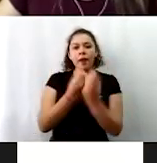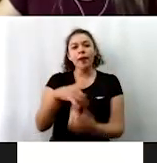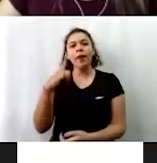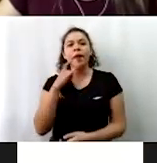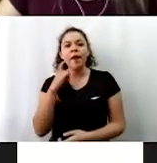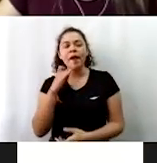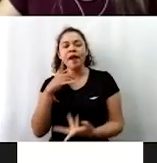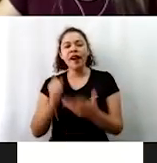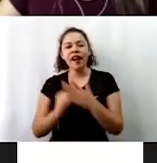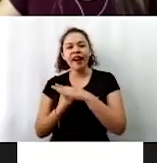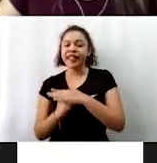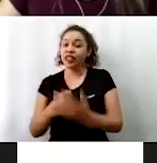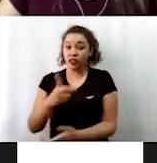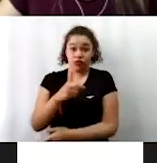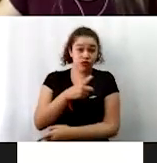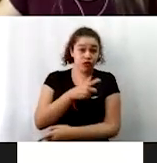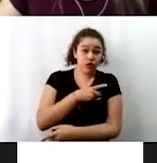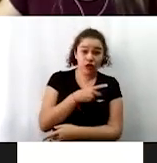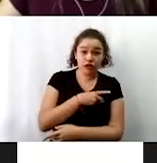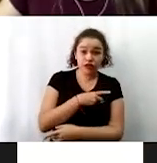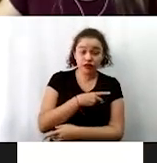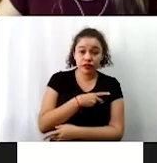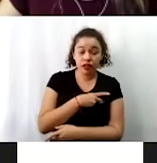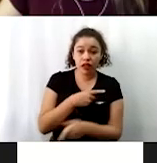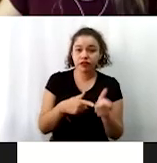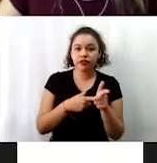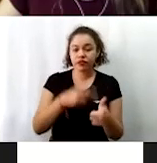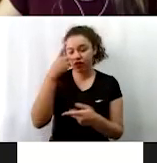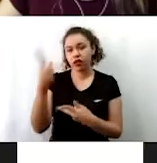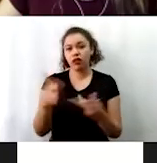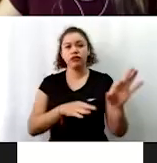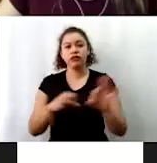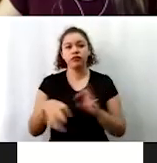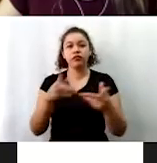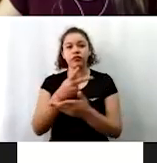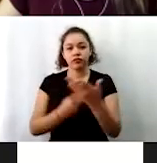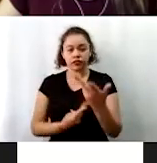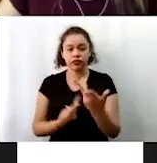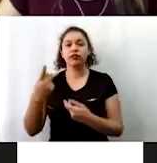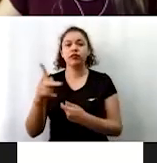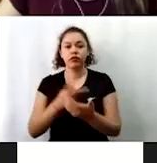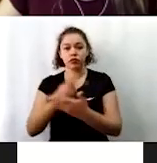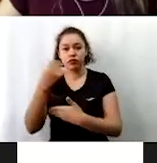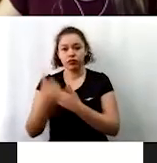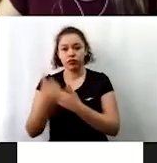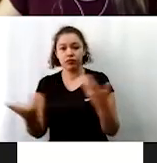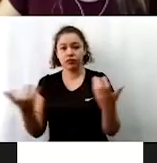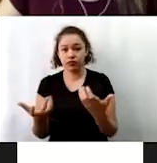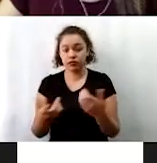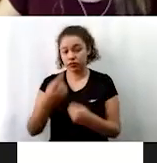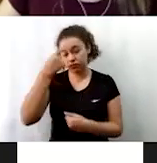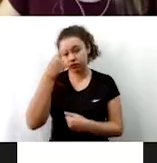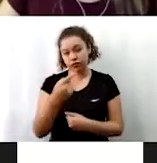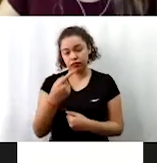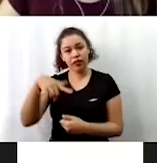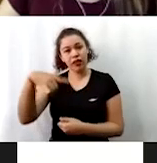es sostenerse a sí mismas para realizar sus funciones, sus programas, sus trabajos, con todo este esfuerzo,